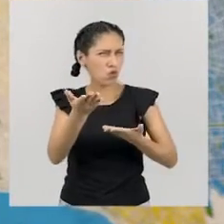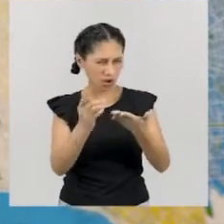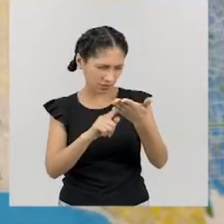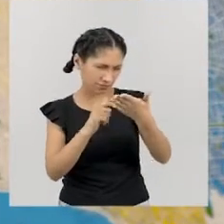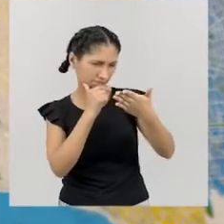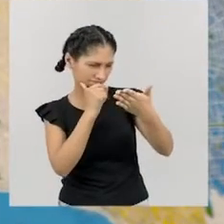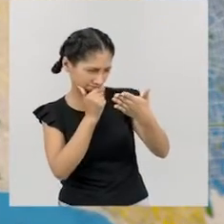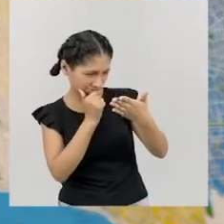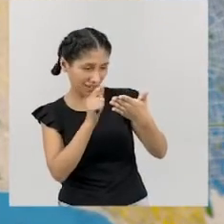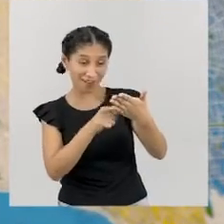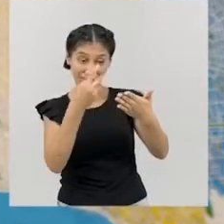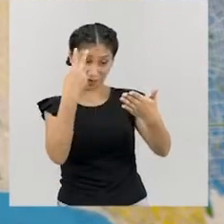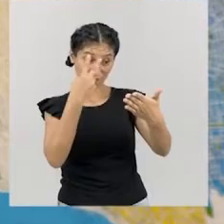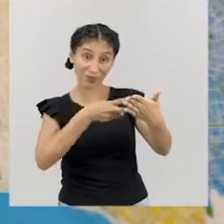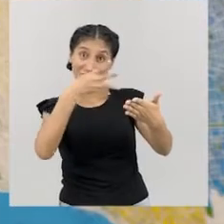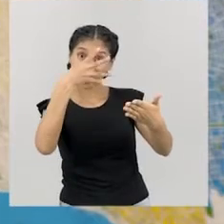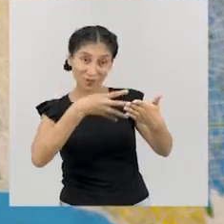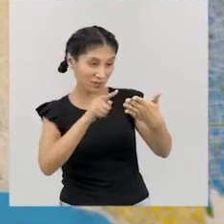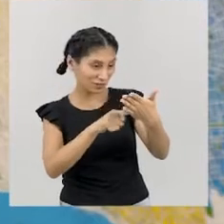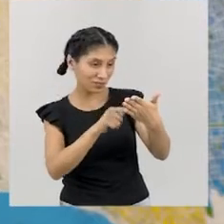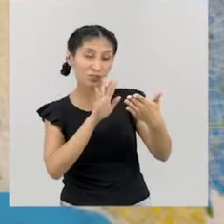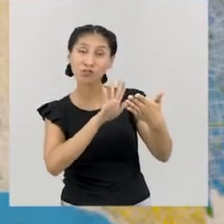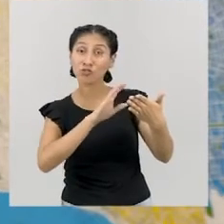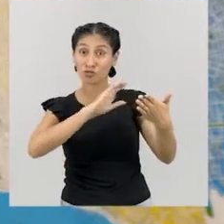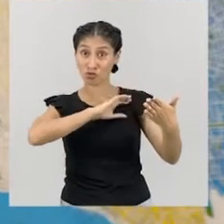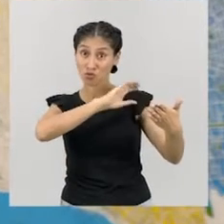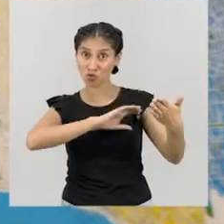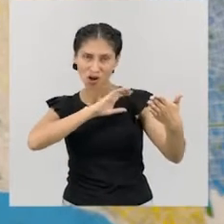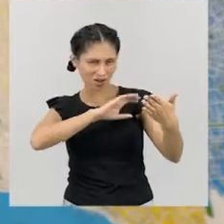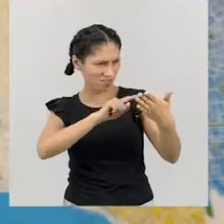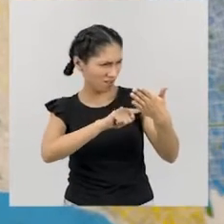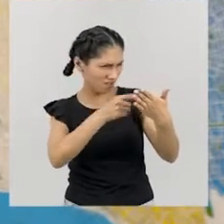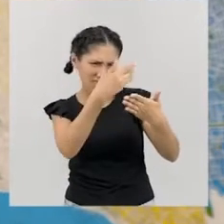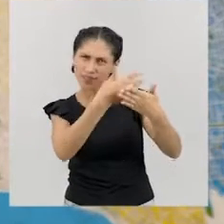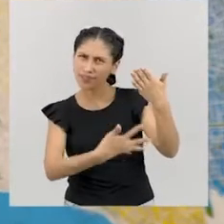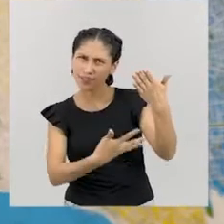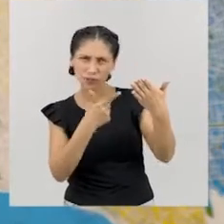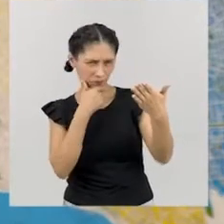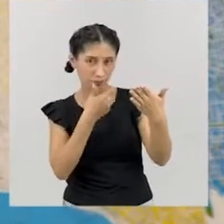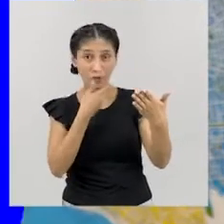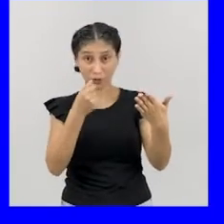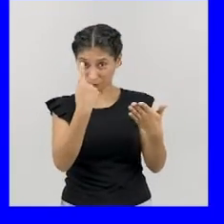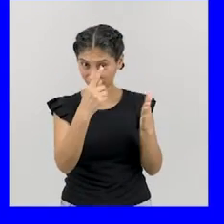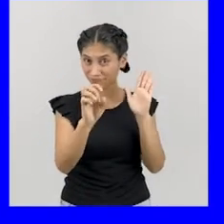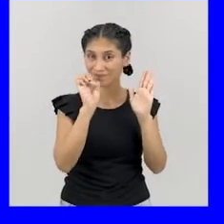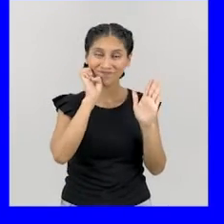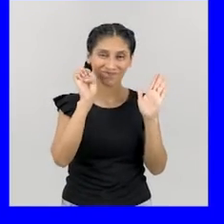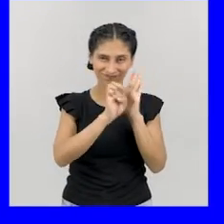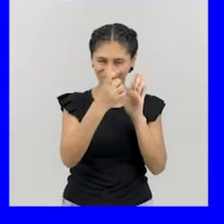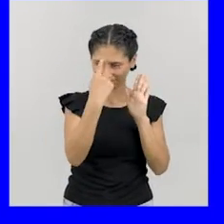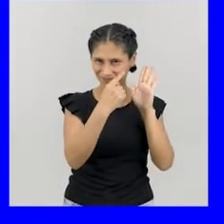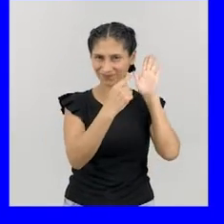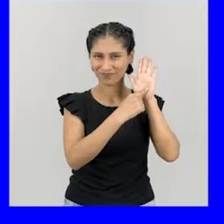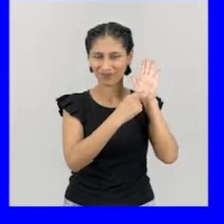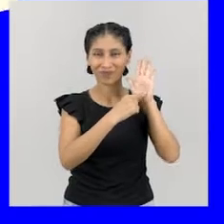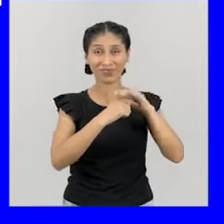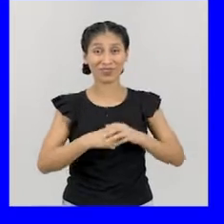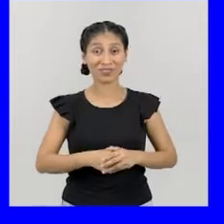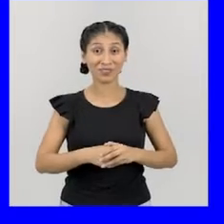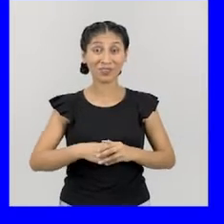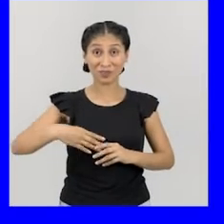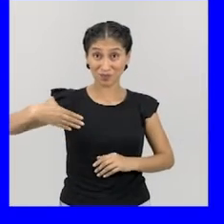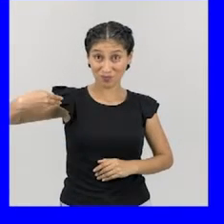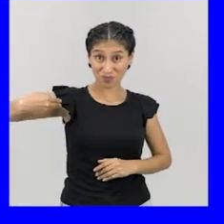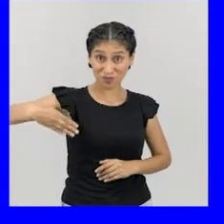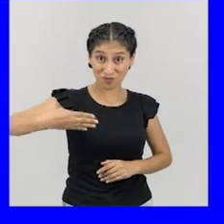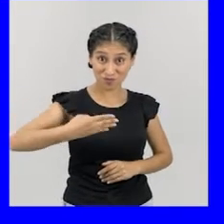brindan información sobre las cualidades o intenciones por la que se escribe el texto. Mejor vamos a ver un ejemplo. Los